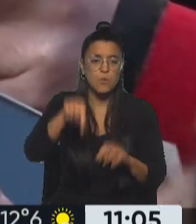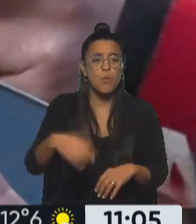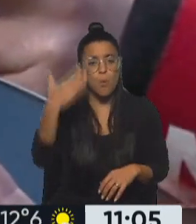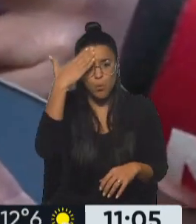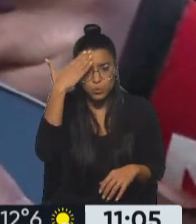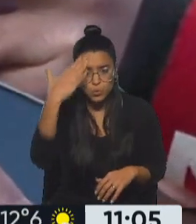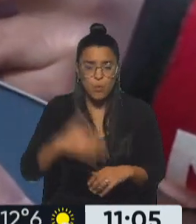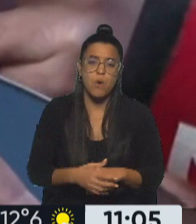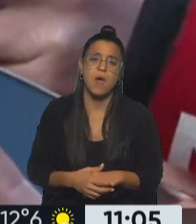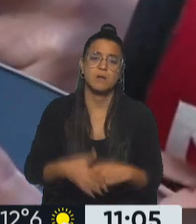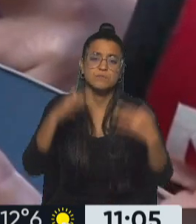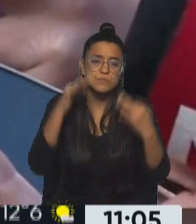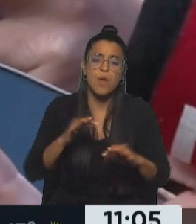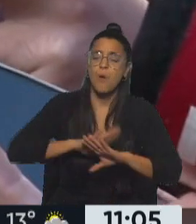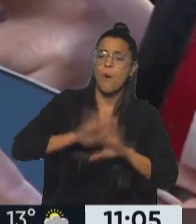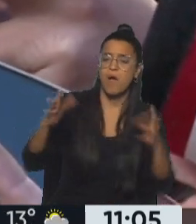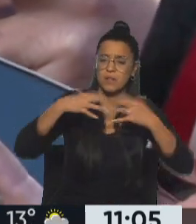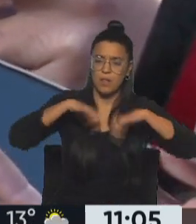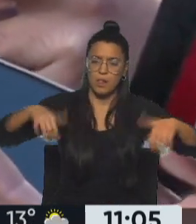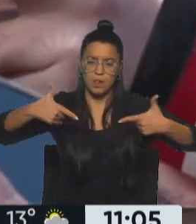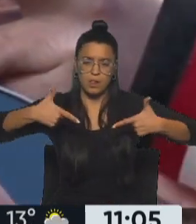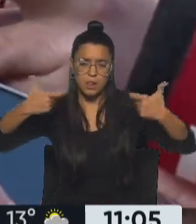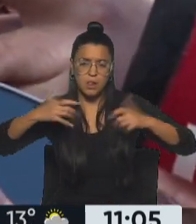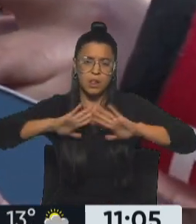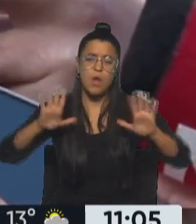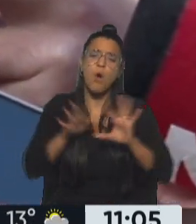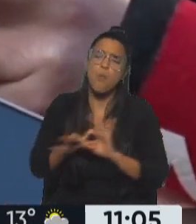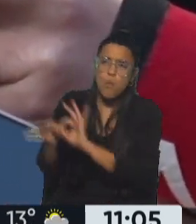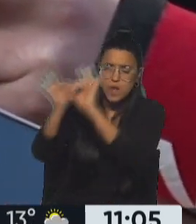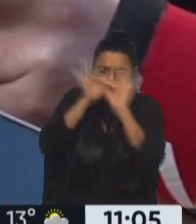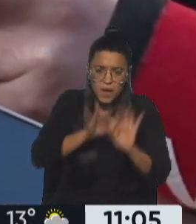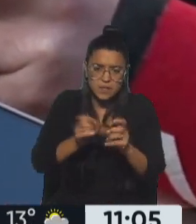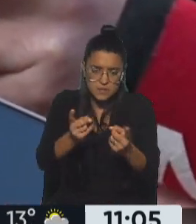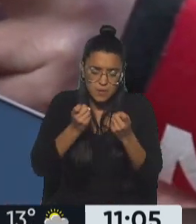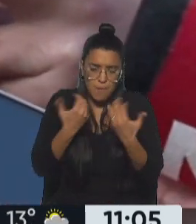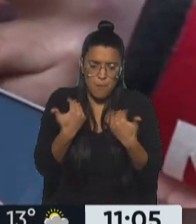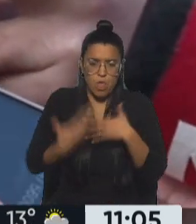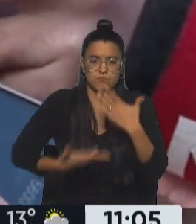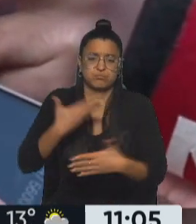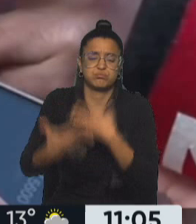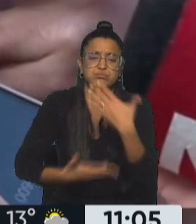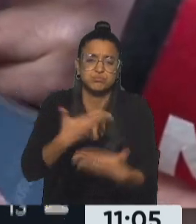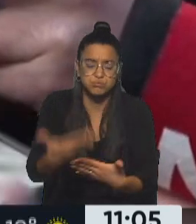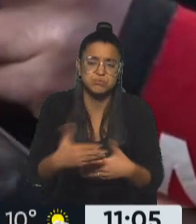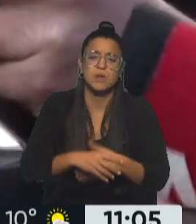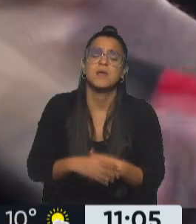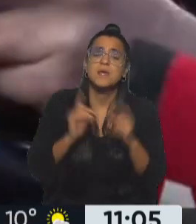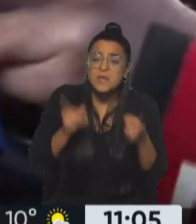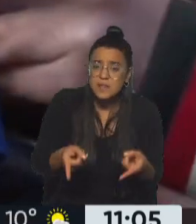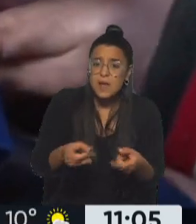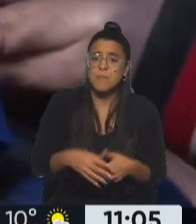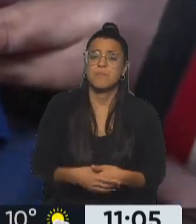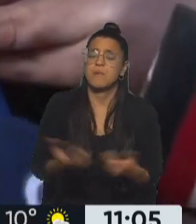de plantear el fin de la grieta y lograr la unidad nacional que precisamos para superar la dificultad y largos años